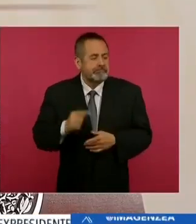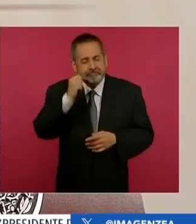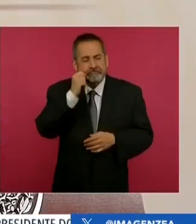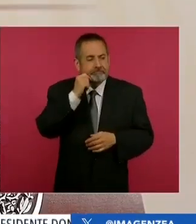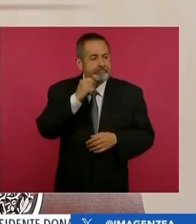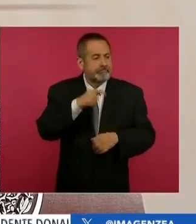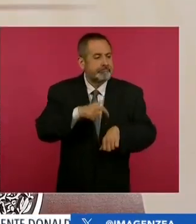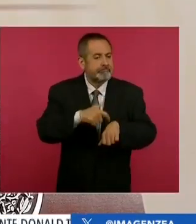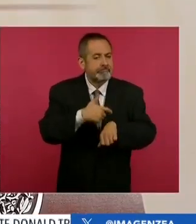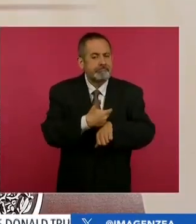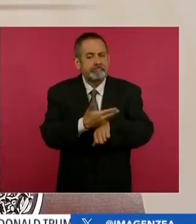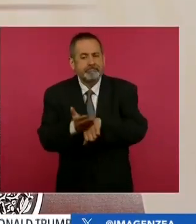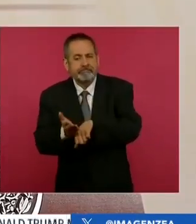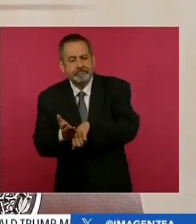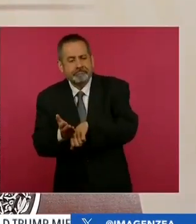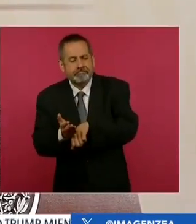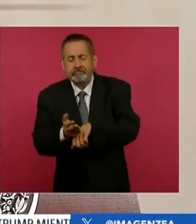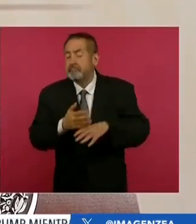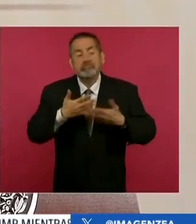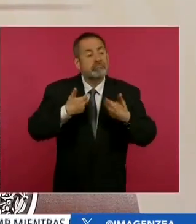El fiscal especial